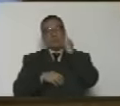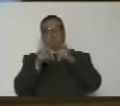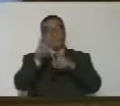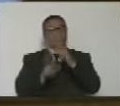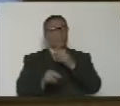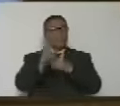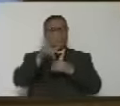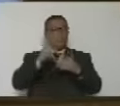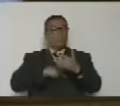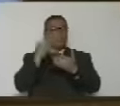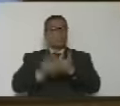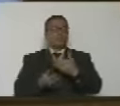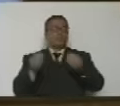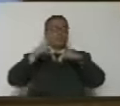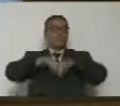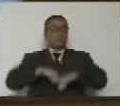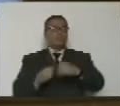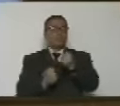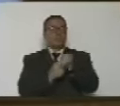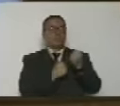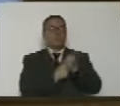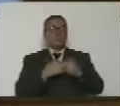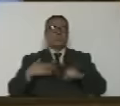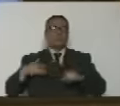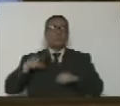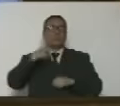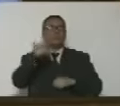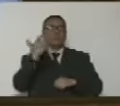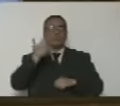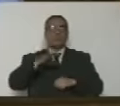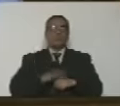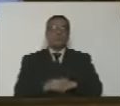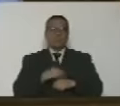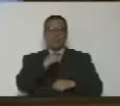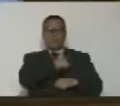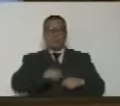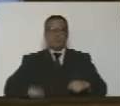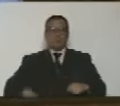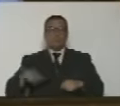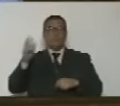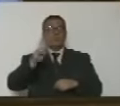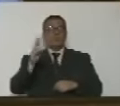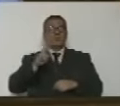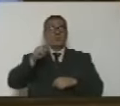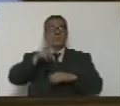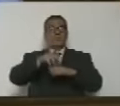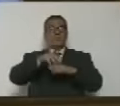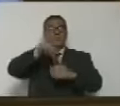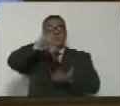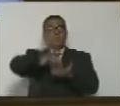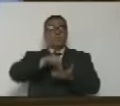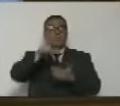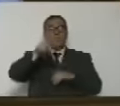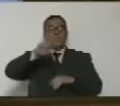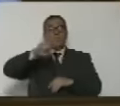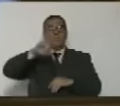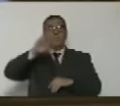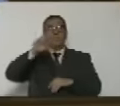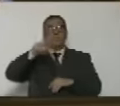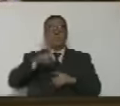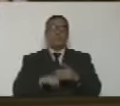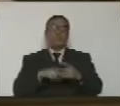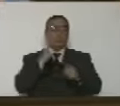Tercero, proyecto de acuerdo en solidaridad por el sensible fallecimiento del presidente de la República Islámica de Irán, Ibrahim Raisi,